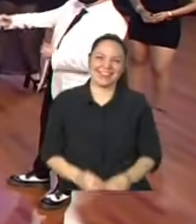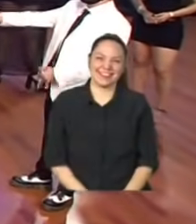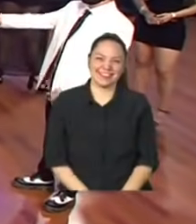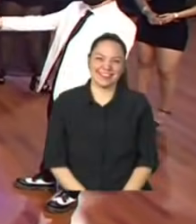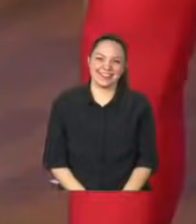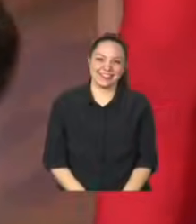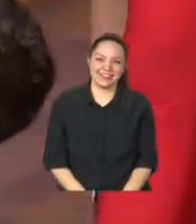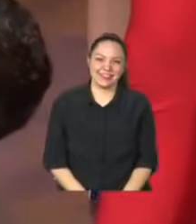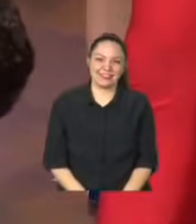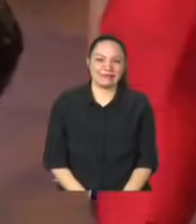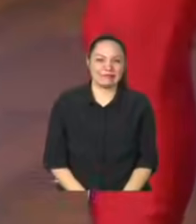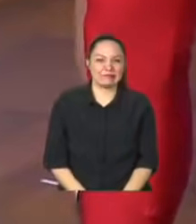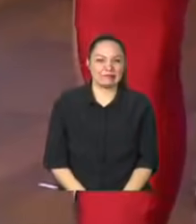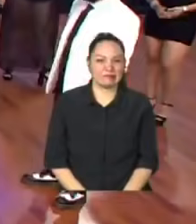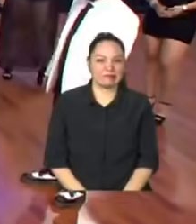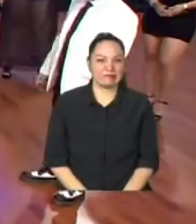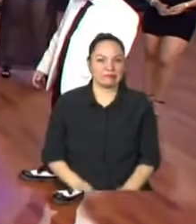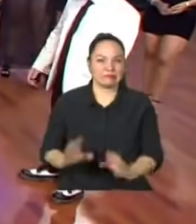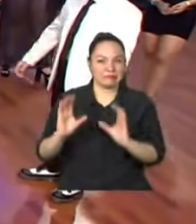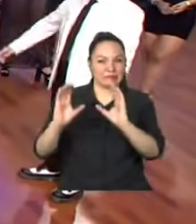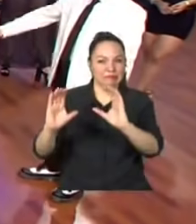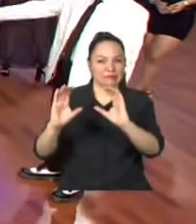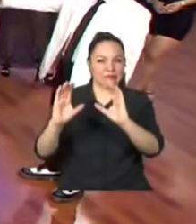Lo van a lastimar.